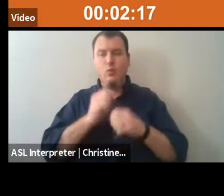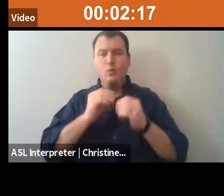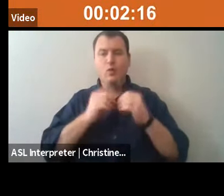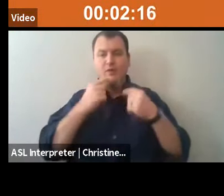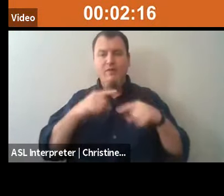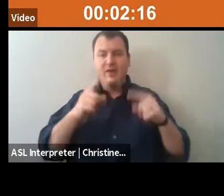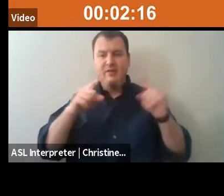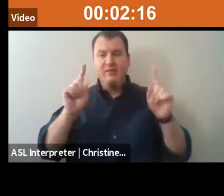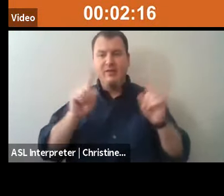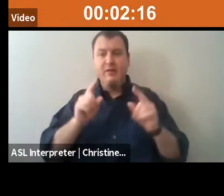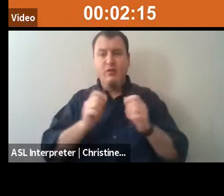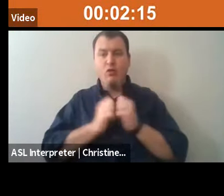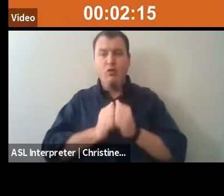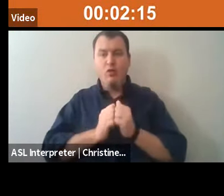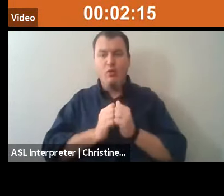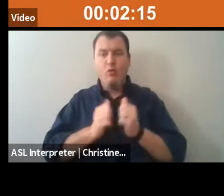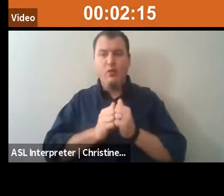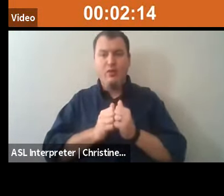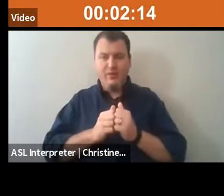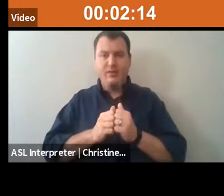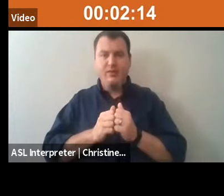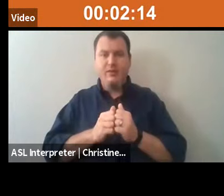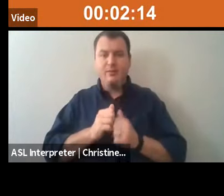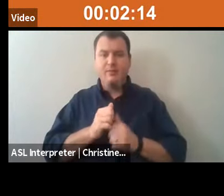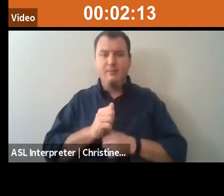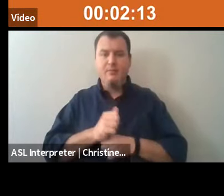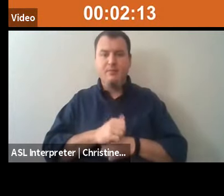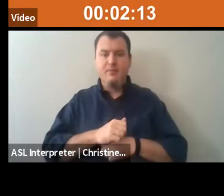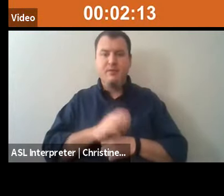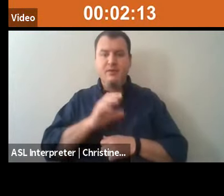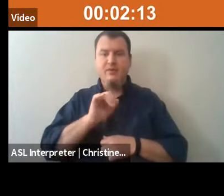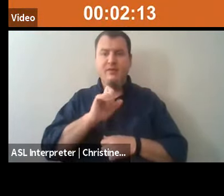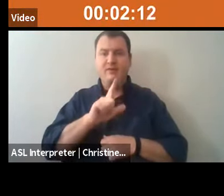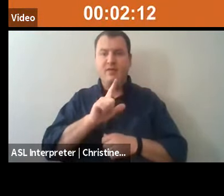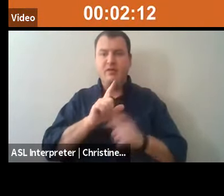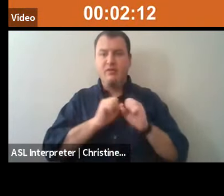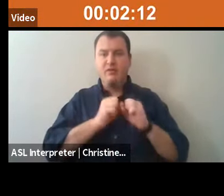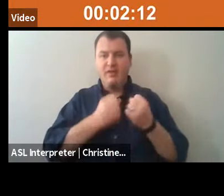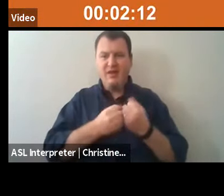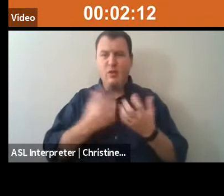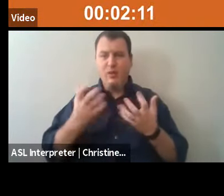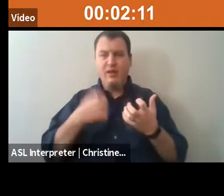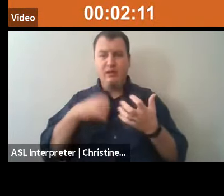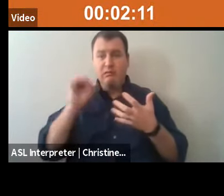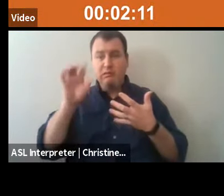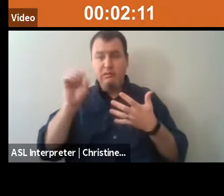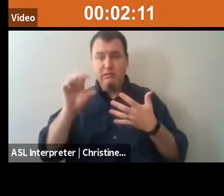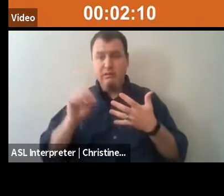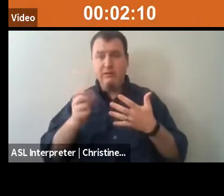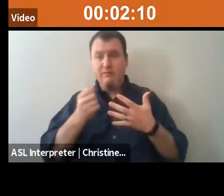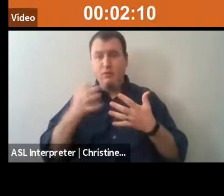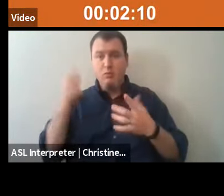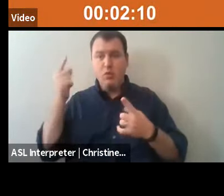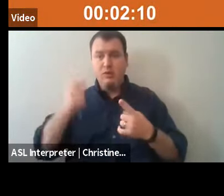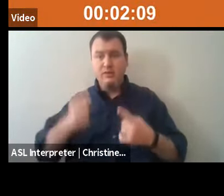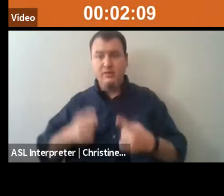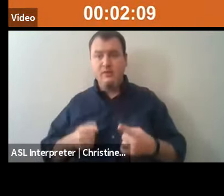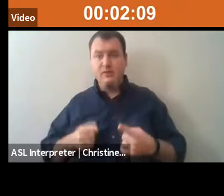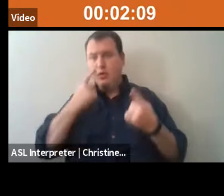civil. Permitidme un par de datos. Primero, según las distintas